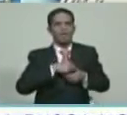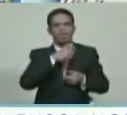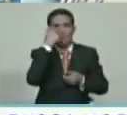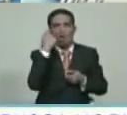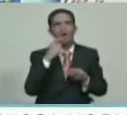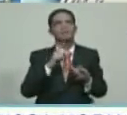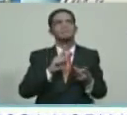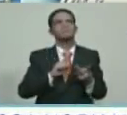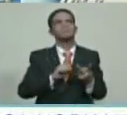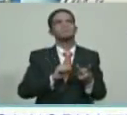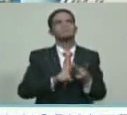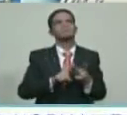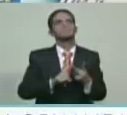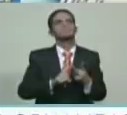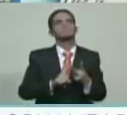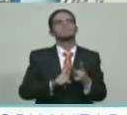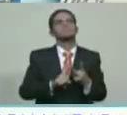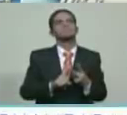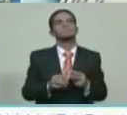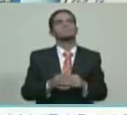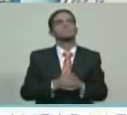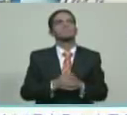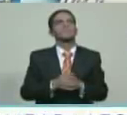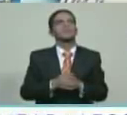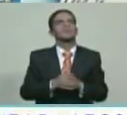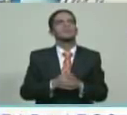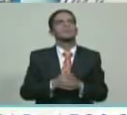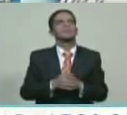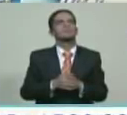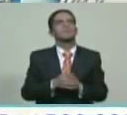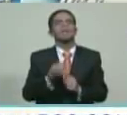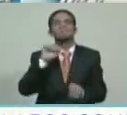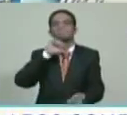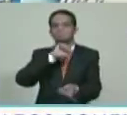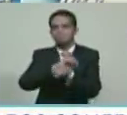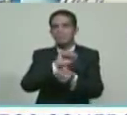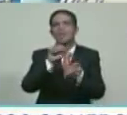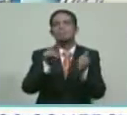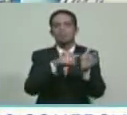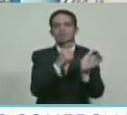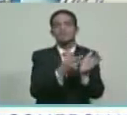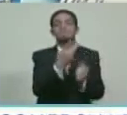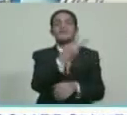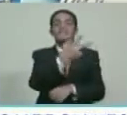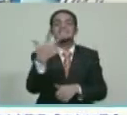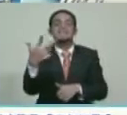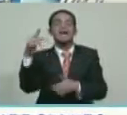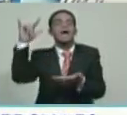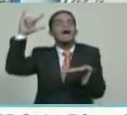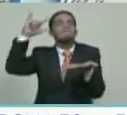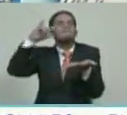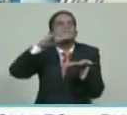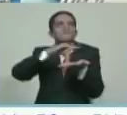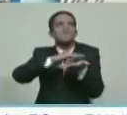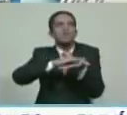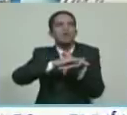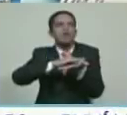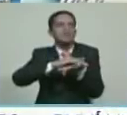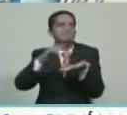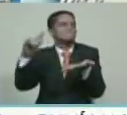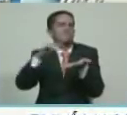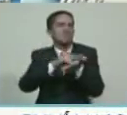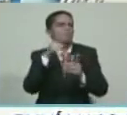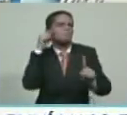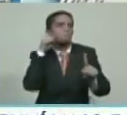imputaciones del Ministerio Público como líder de la acción penal, se han capturado entonces 23 aeronaves en el último año dedicadas